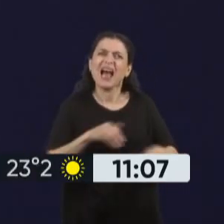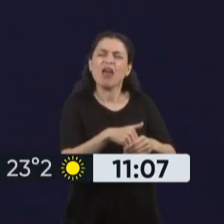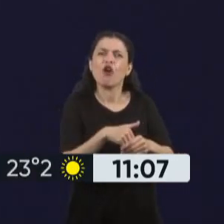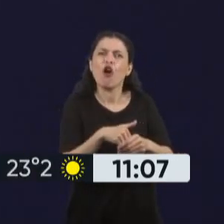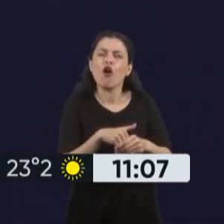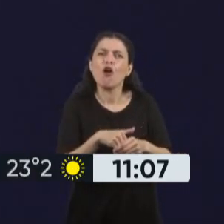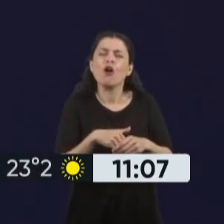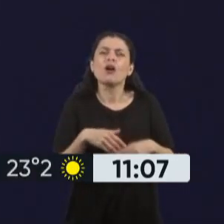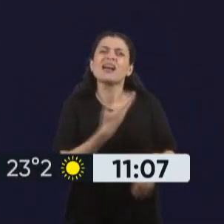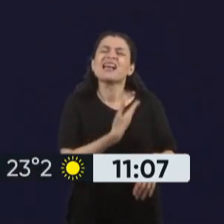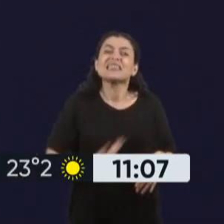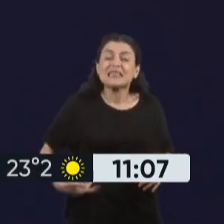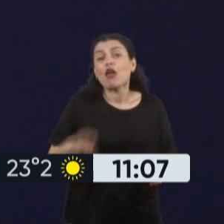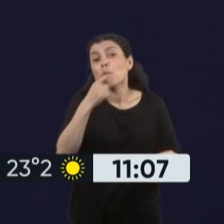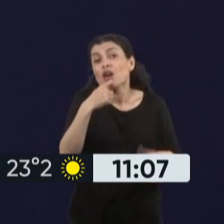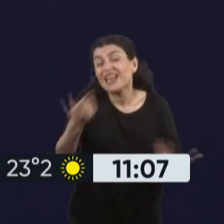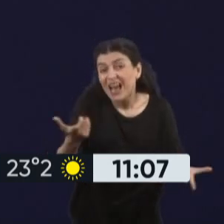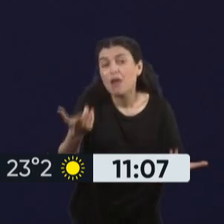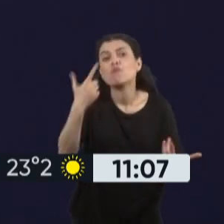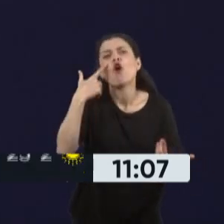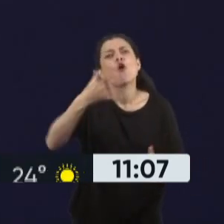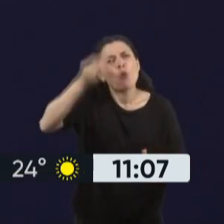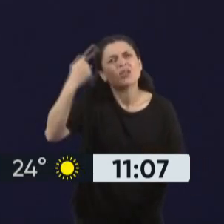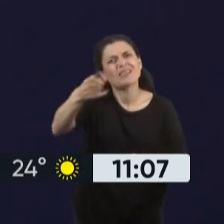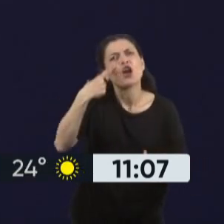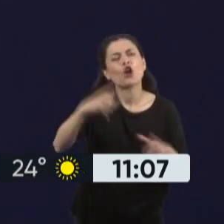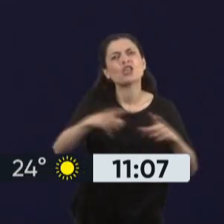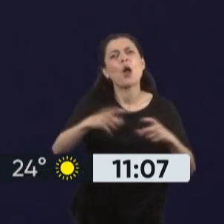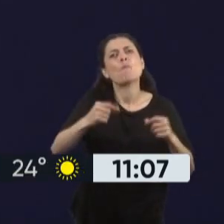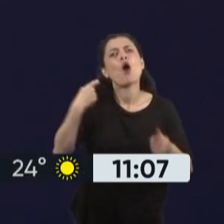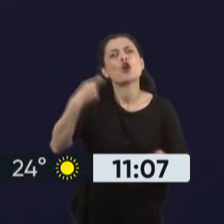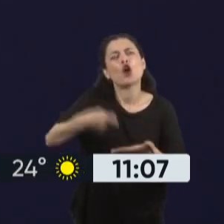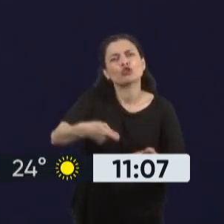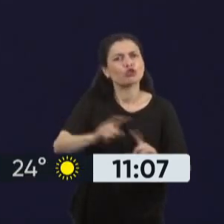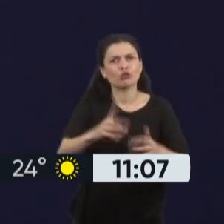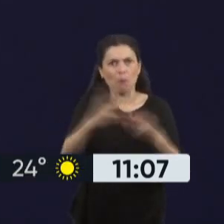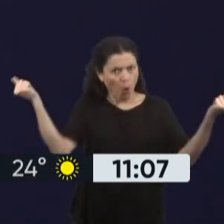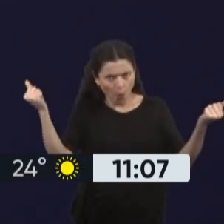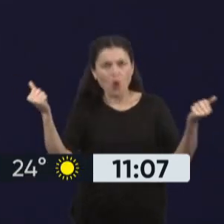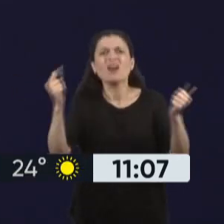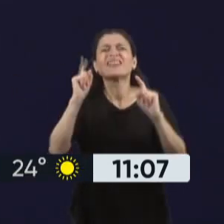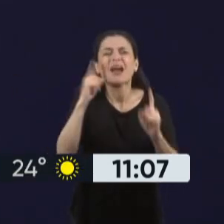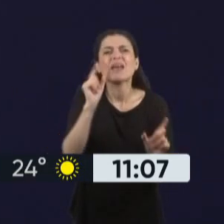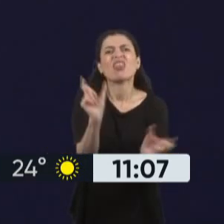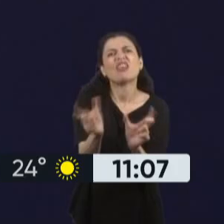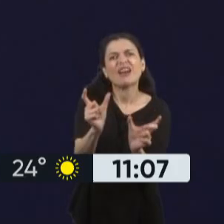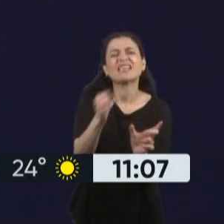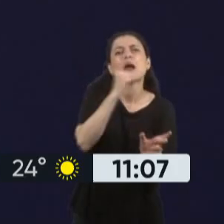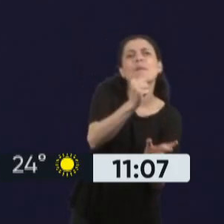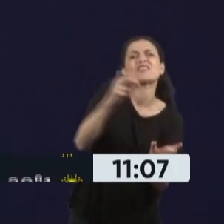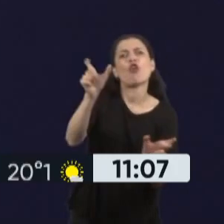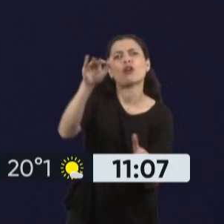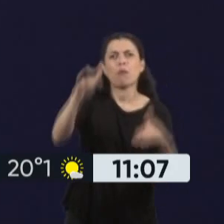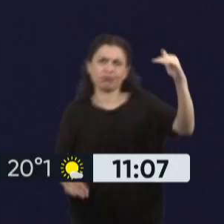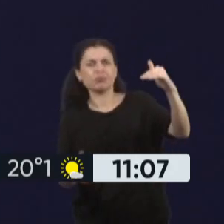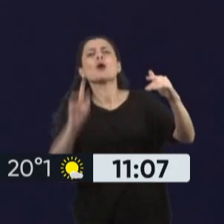como ustedes han conocido, por ejemplo, el plan Bonex, sin control de precios, como ya dije, y sin una brecha enorme que marcaba una gran